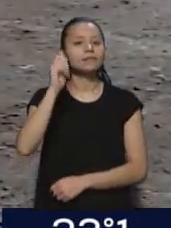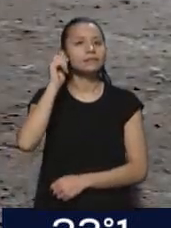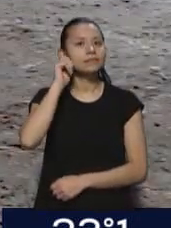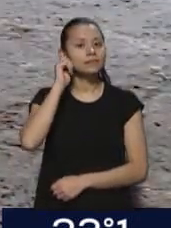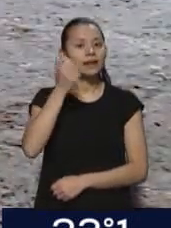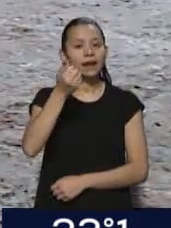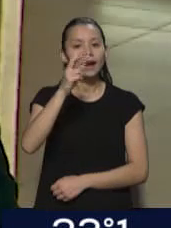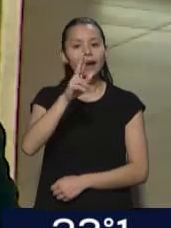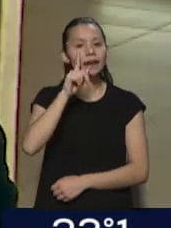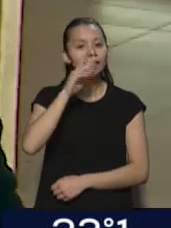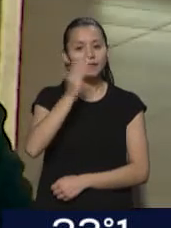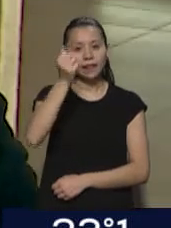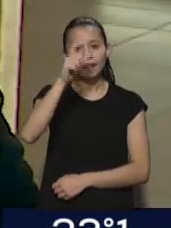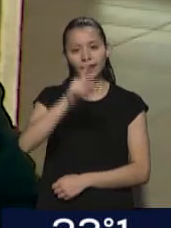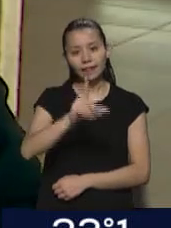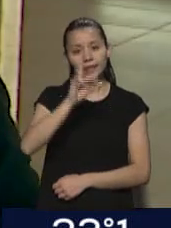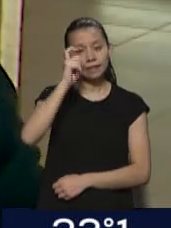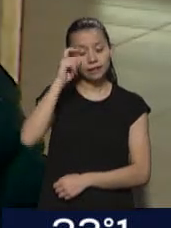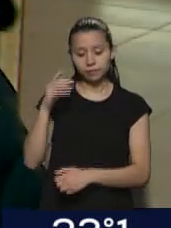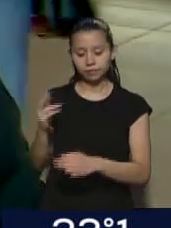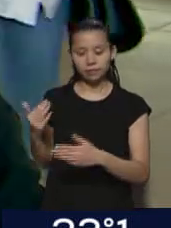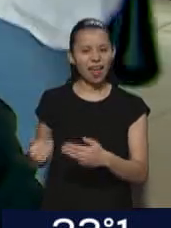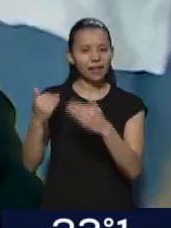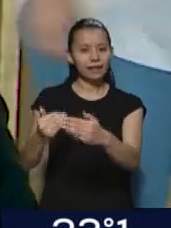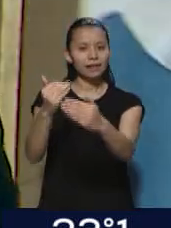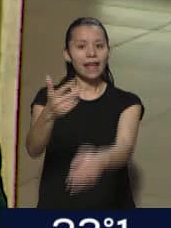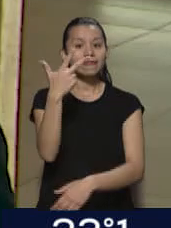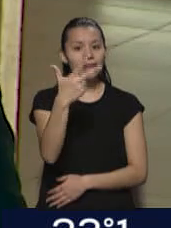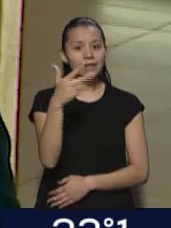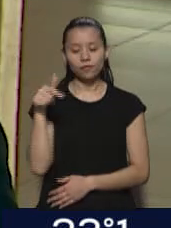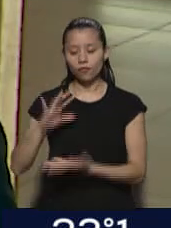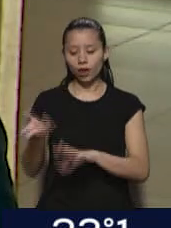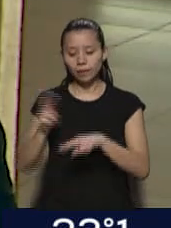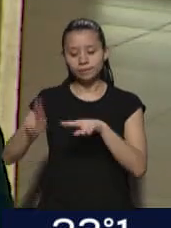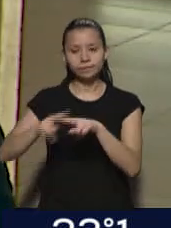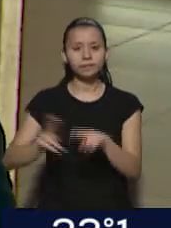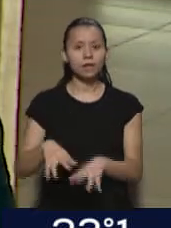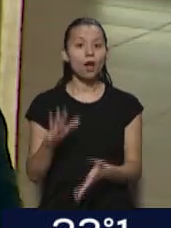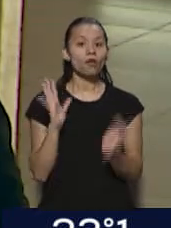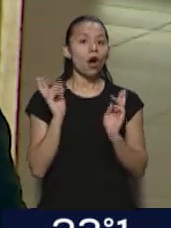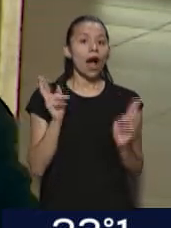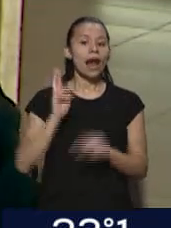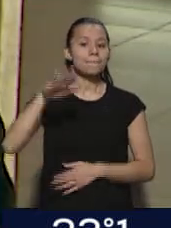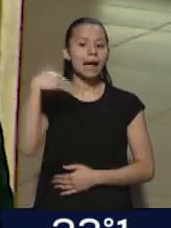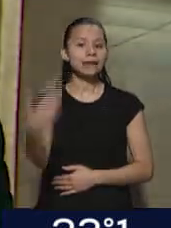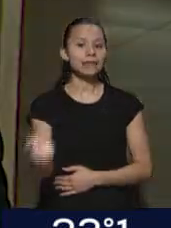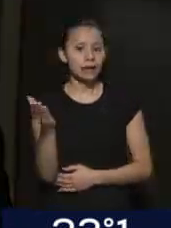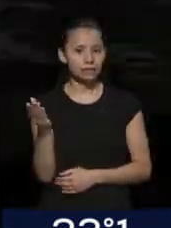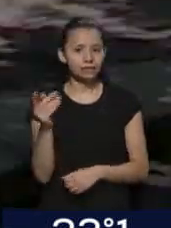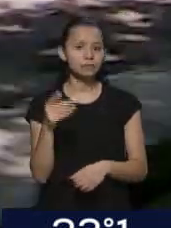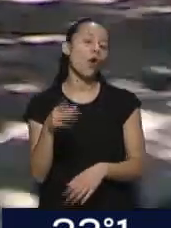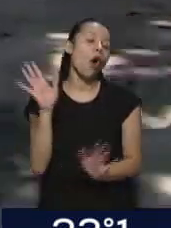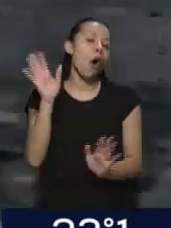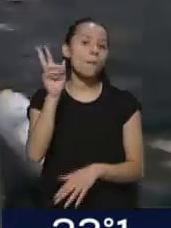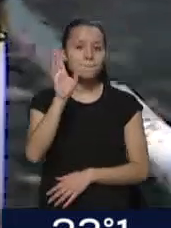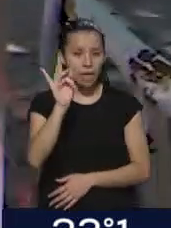incluidos, tanto Catamarca, La Valle como Garibaldi. La idea es terminarlo mañana a última hora o el miércoles.